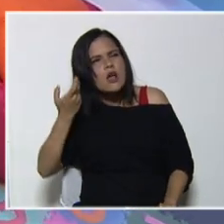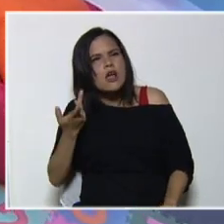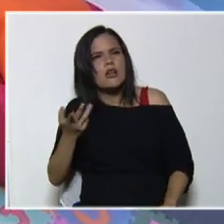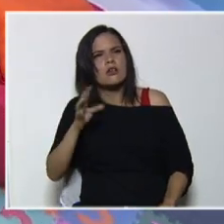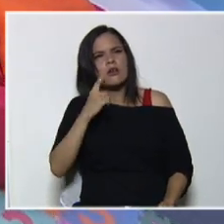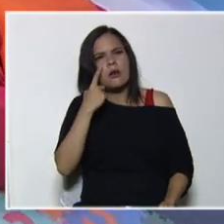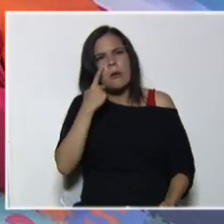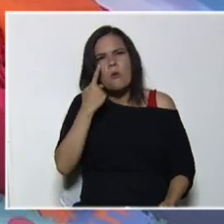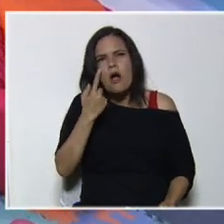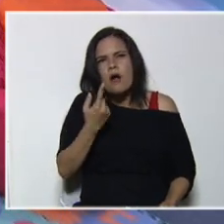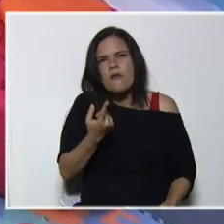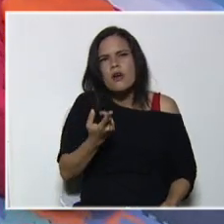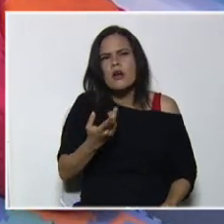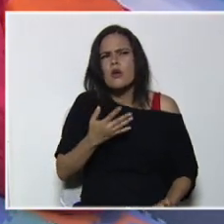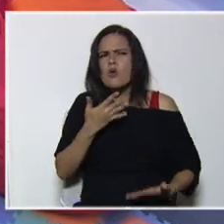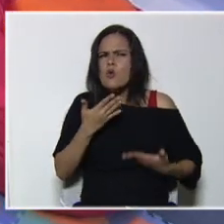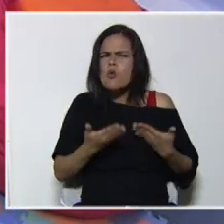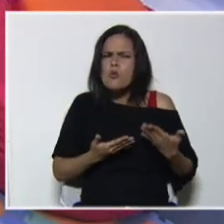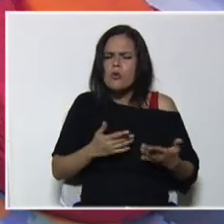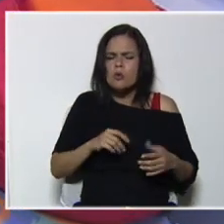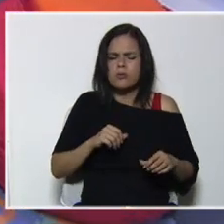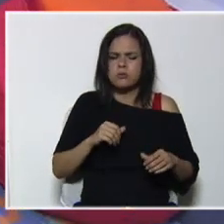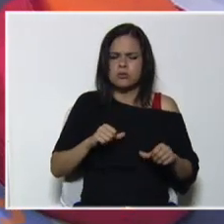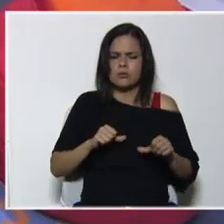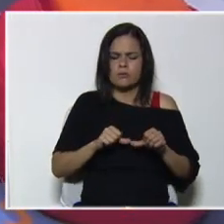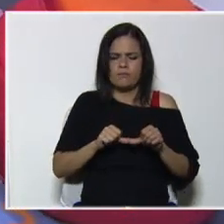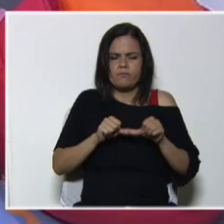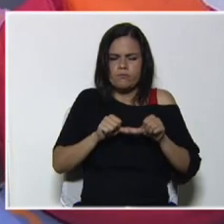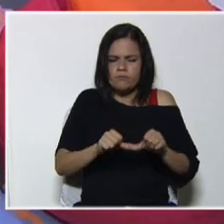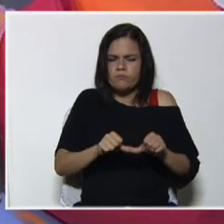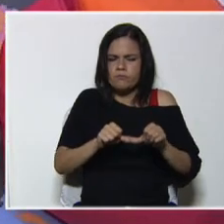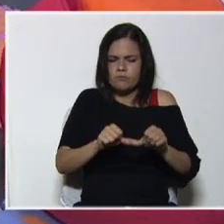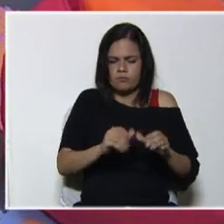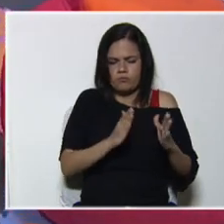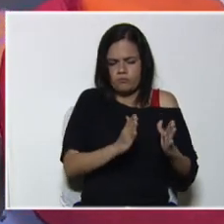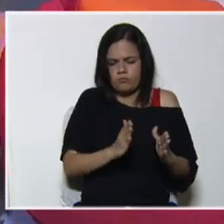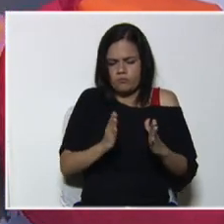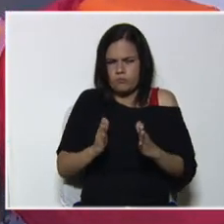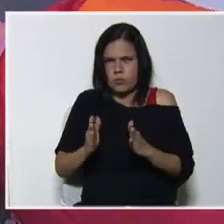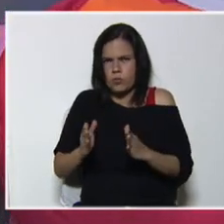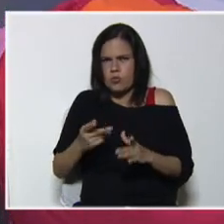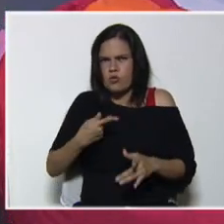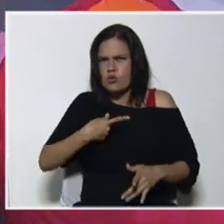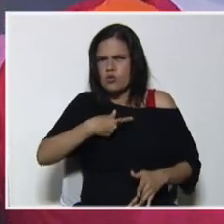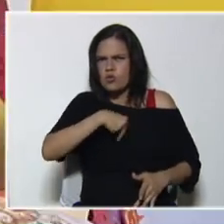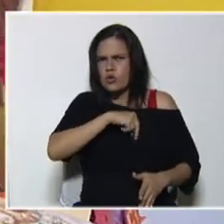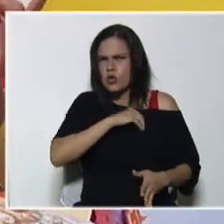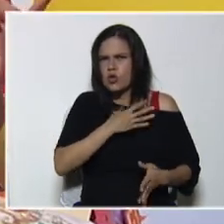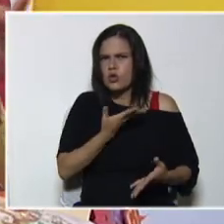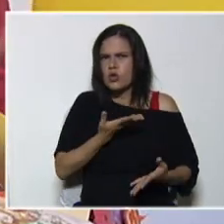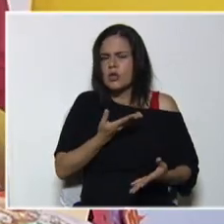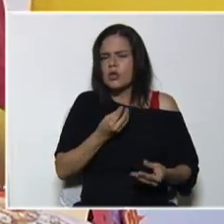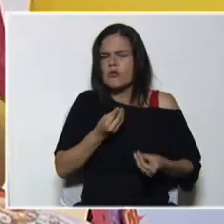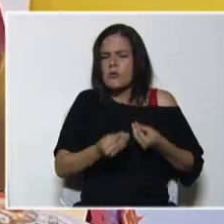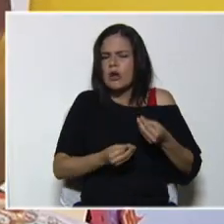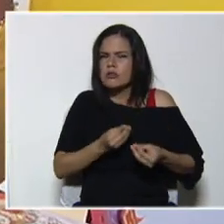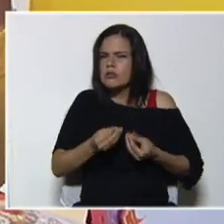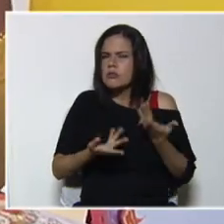ver cómo, esa secuencia de cómo nosotras y nosotros estuvimos realizando en